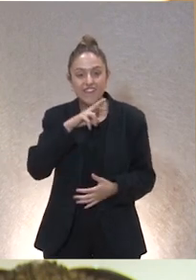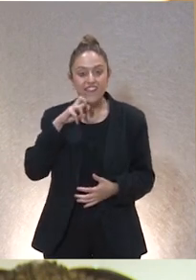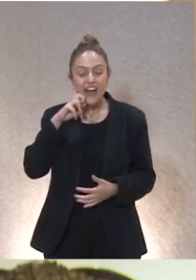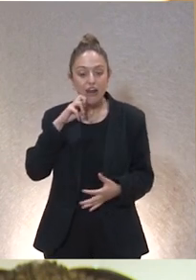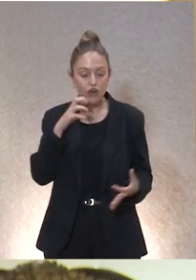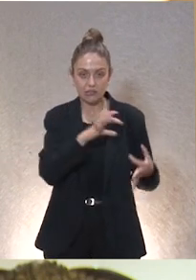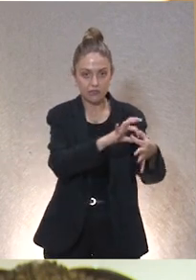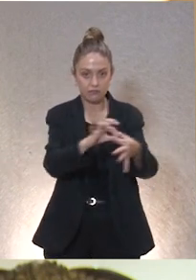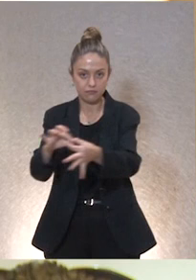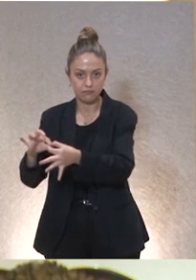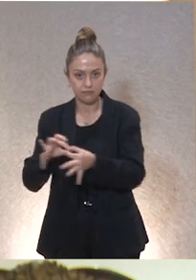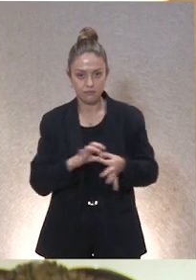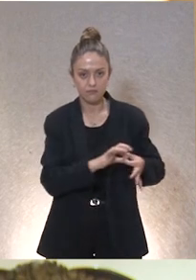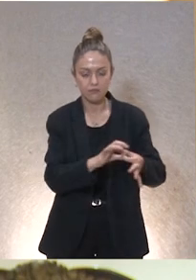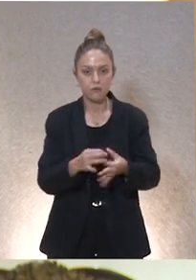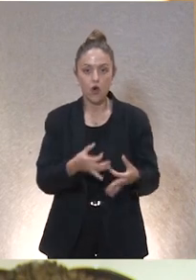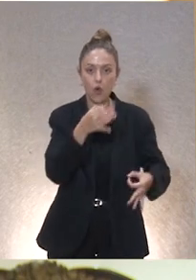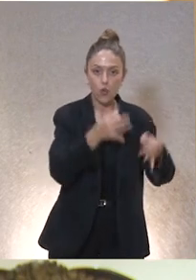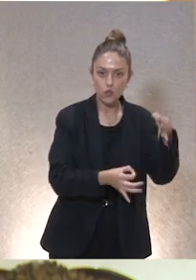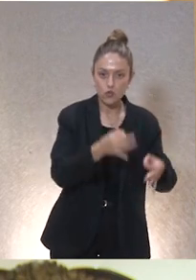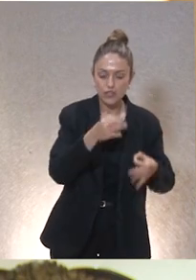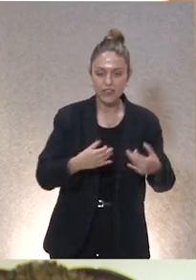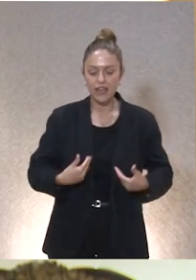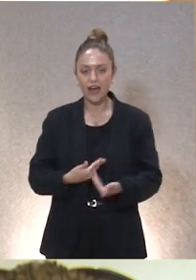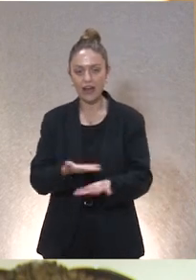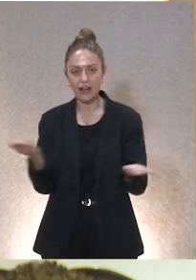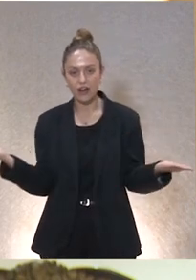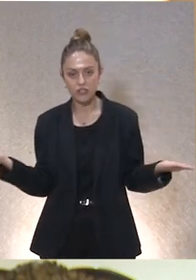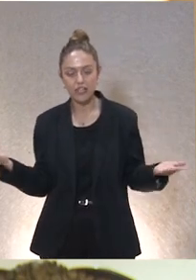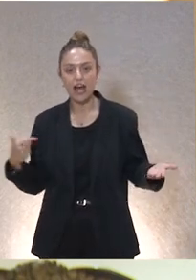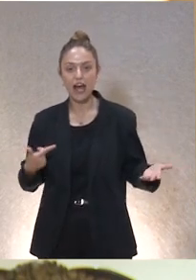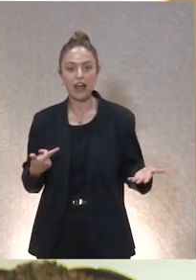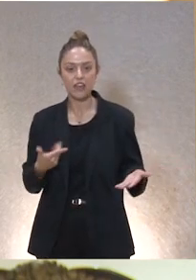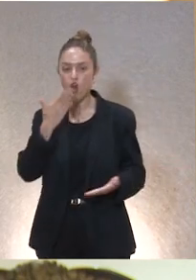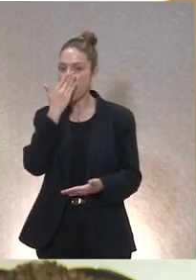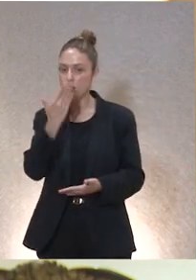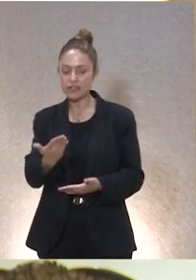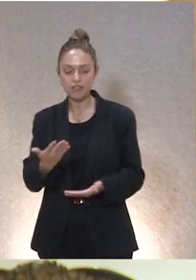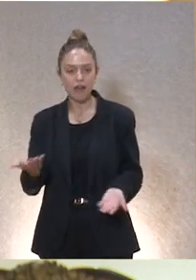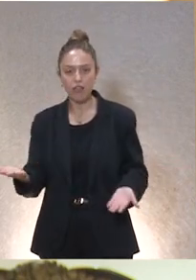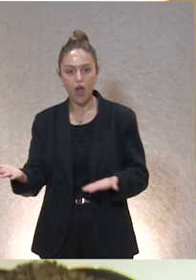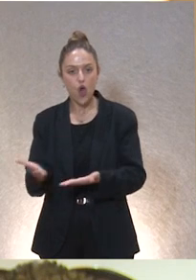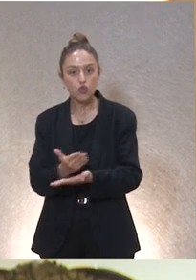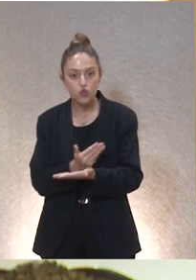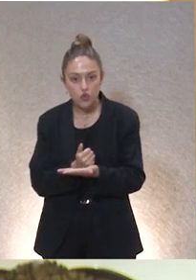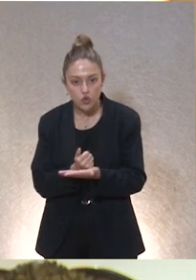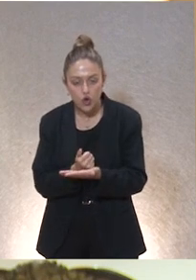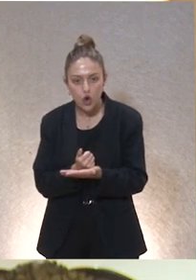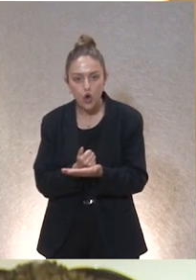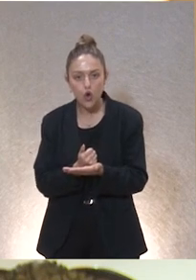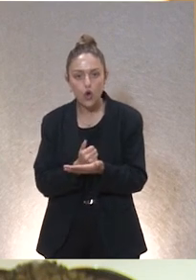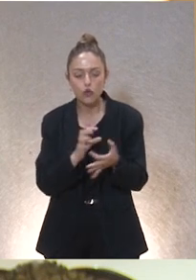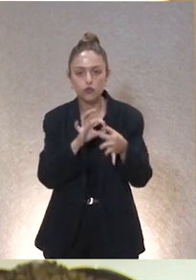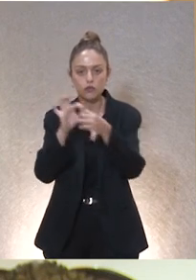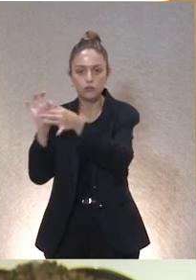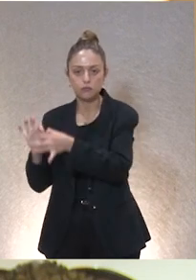entrelazados no porque la justicia la generosidad la honestidad van todos van todos muy muy muy